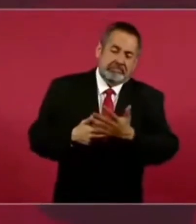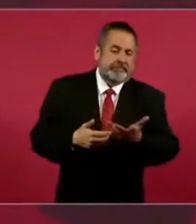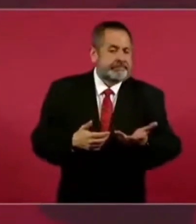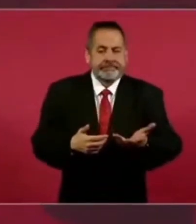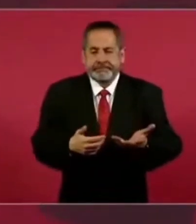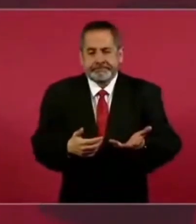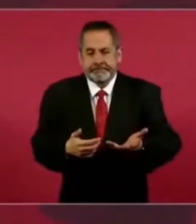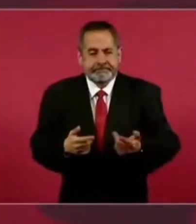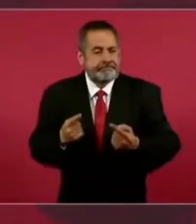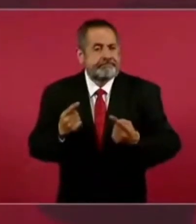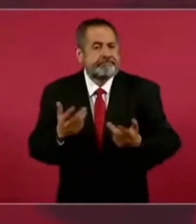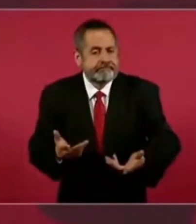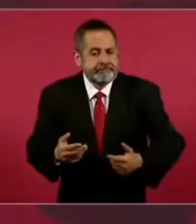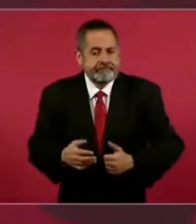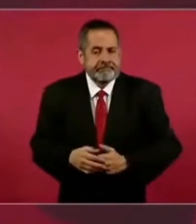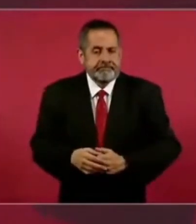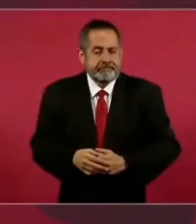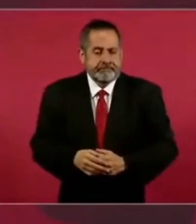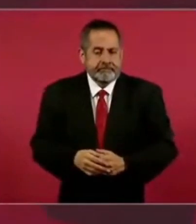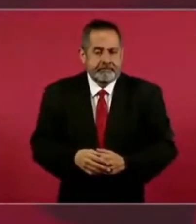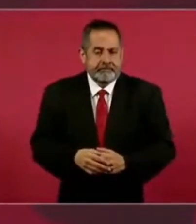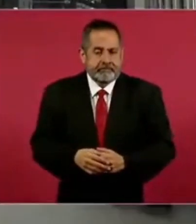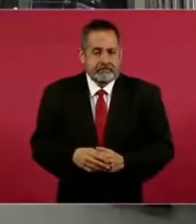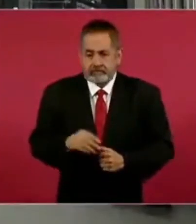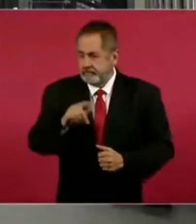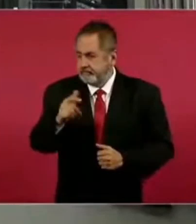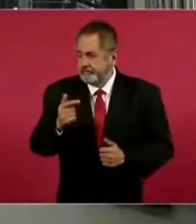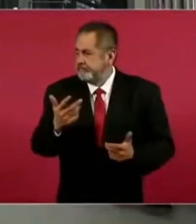Entonces, ¿qué hacer? Luego